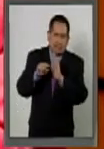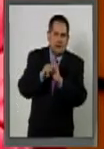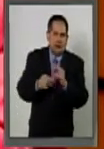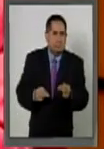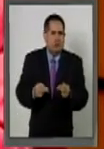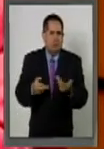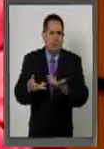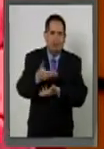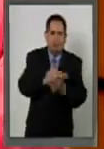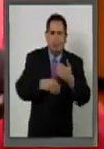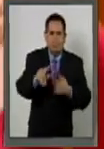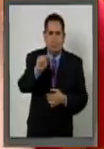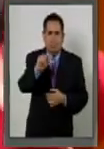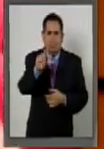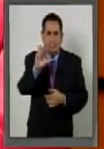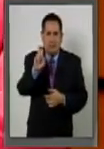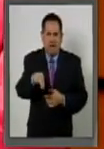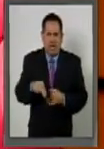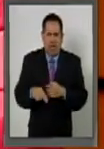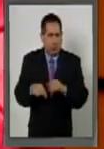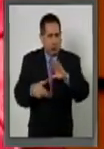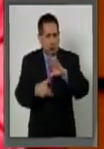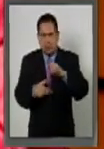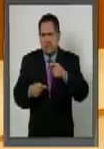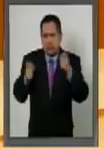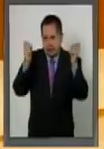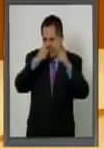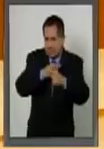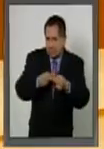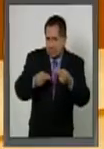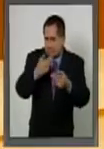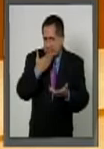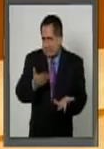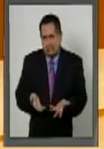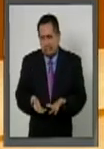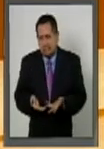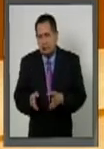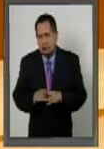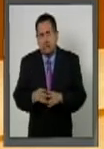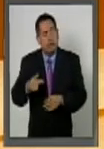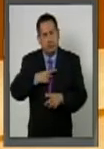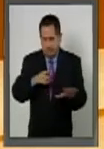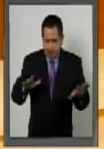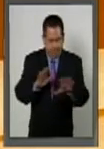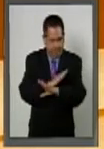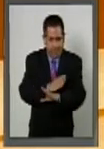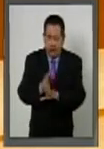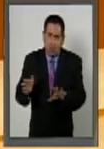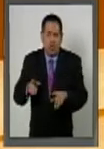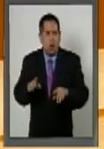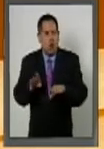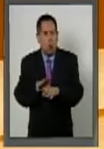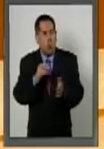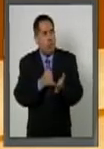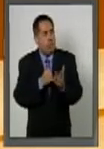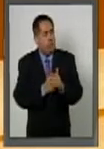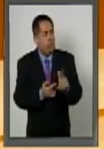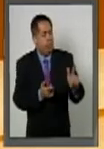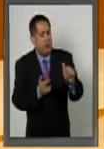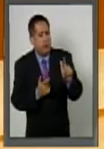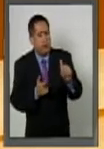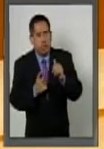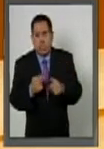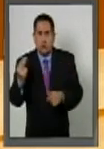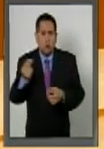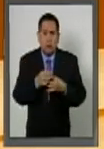negociación del Tratado de Libre Comercio. Debemos modificar nuestros esquemas de tributación. Es urgente cambiar